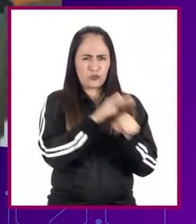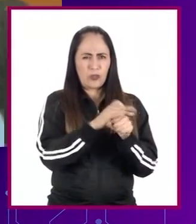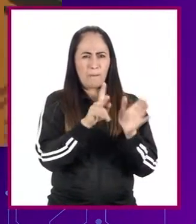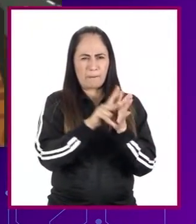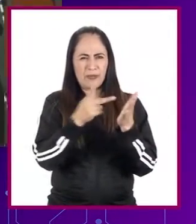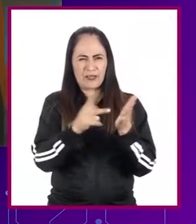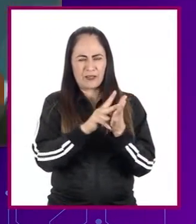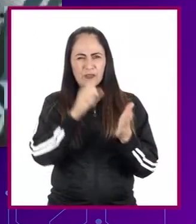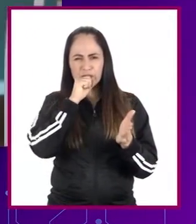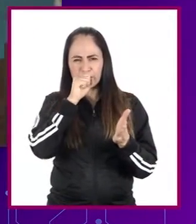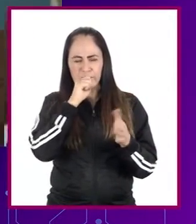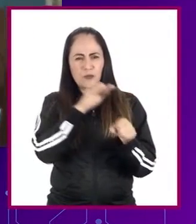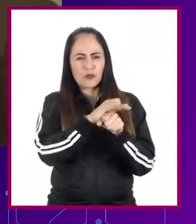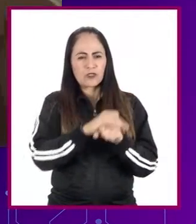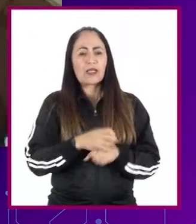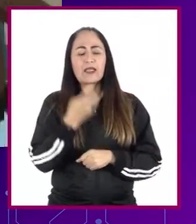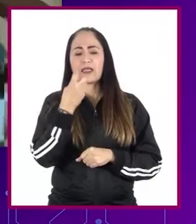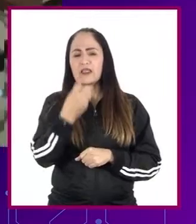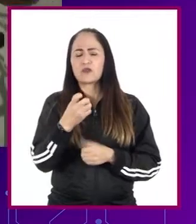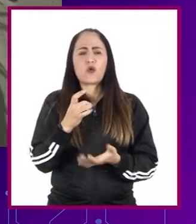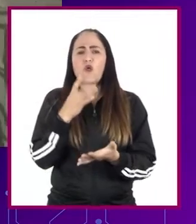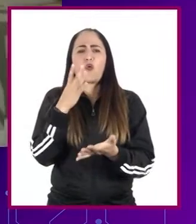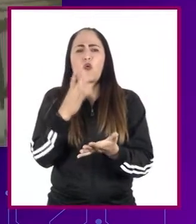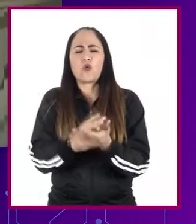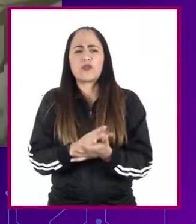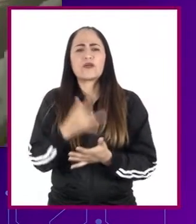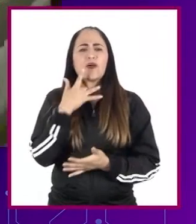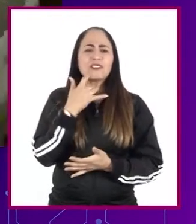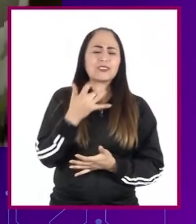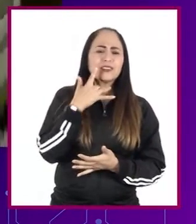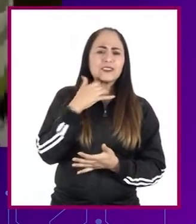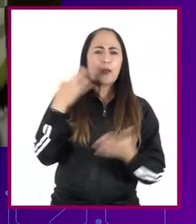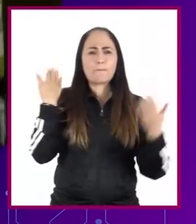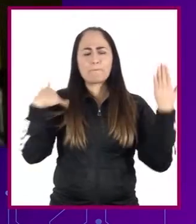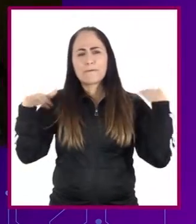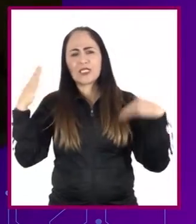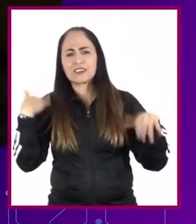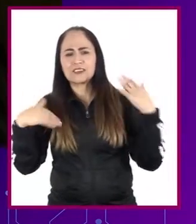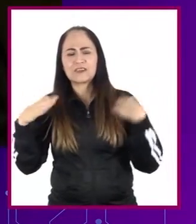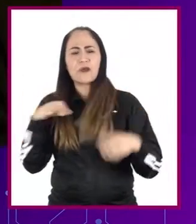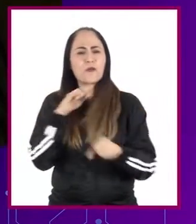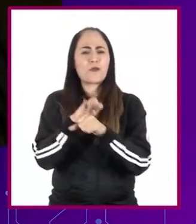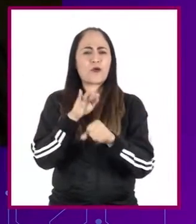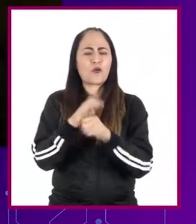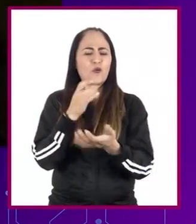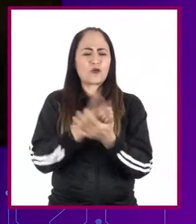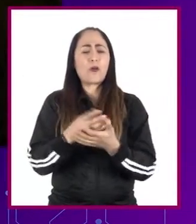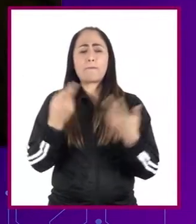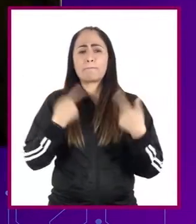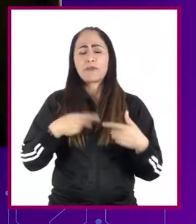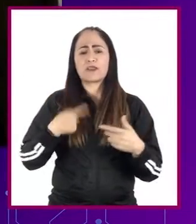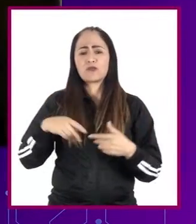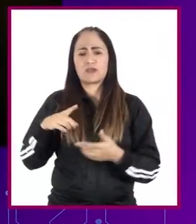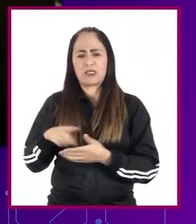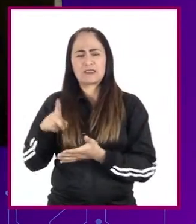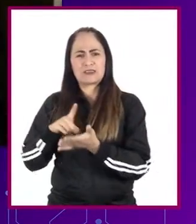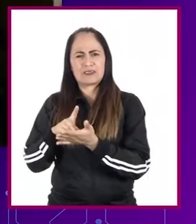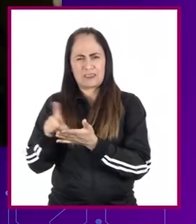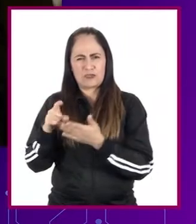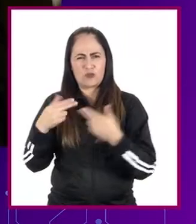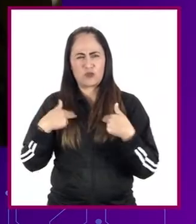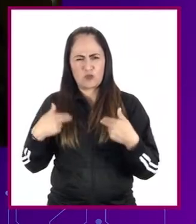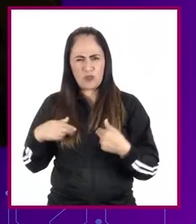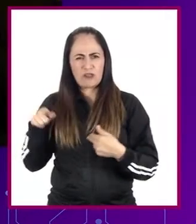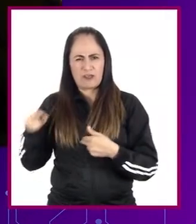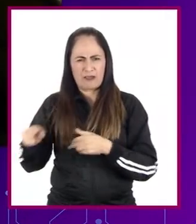su protección solo sea necesaria en sus ratos libres. Las personas defensoras de los derechos humanos realizamos esta labor para que algún